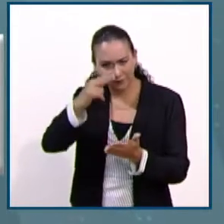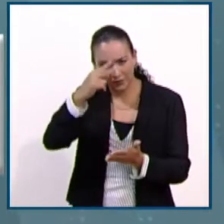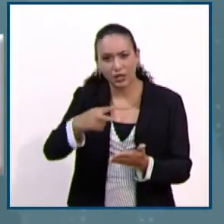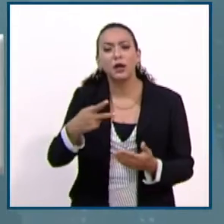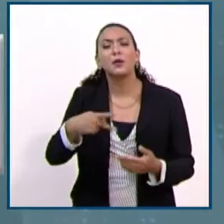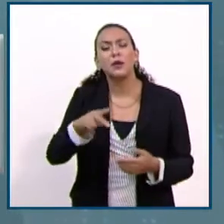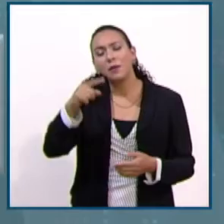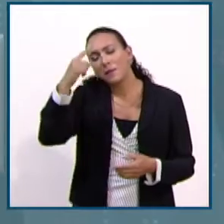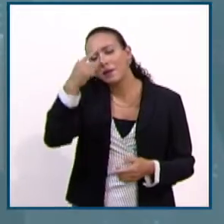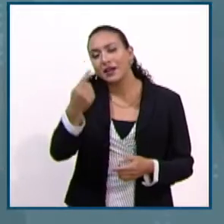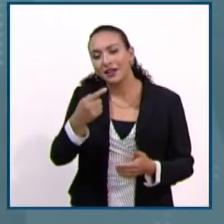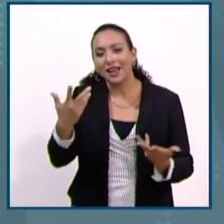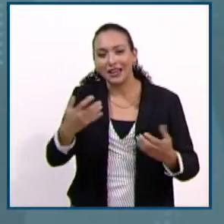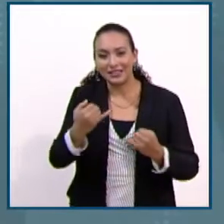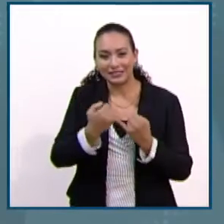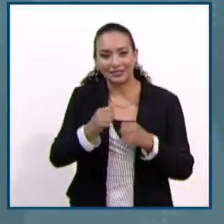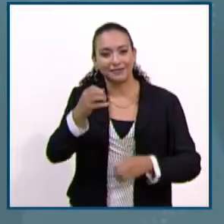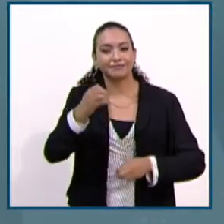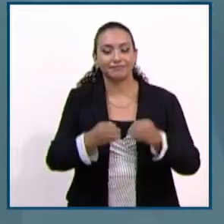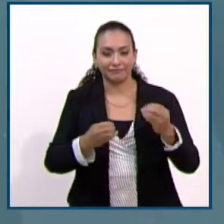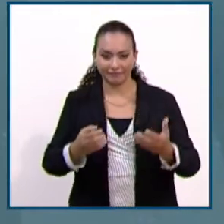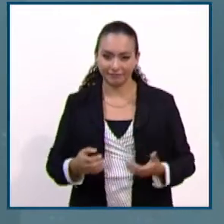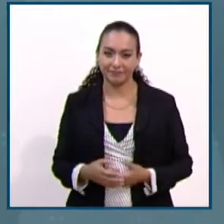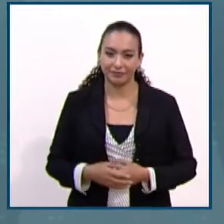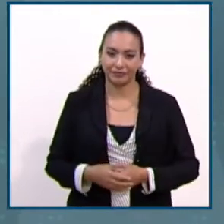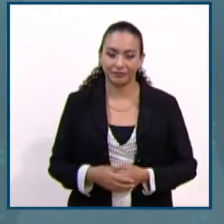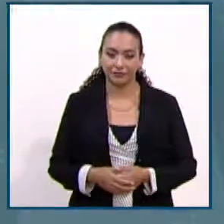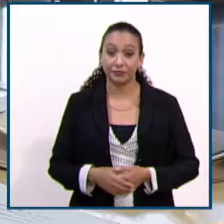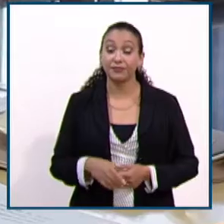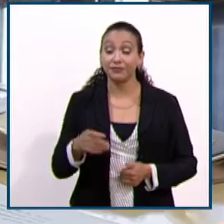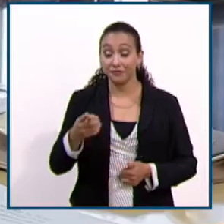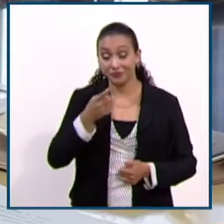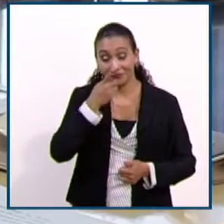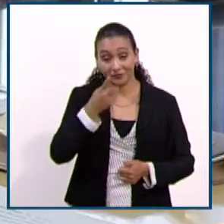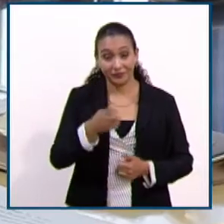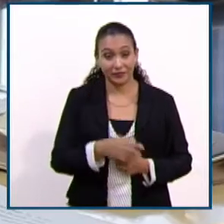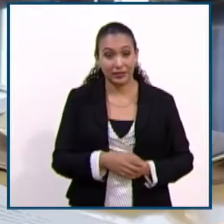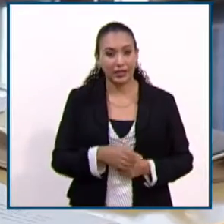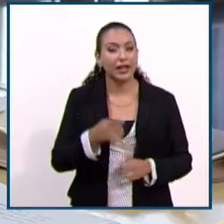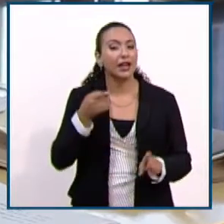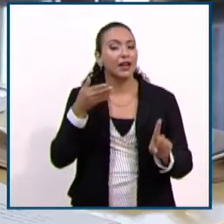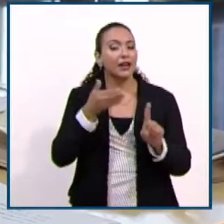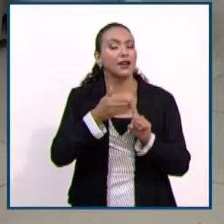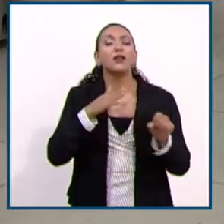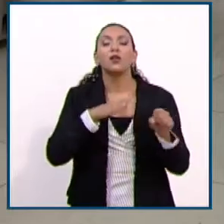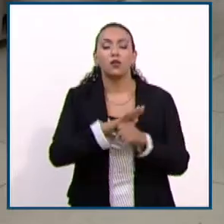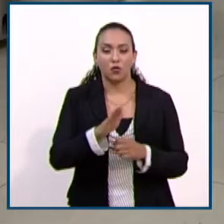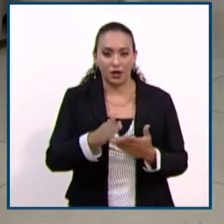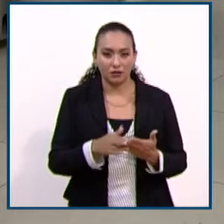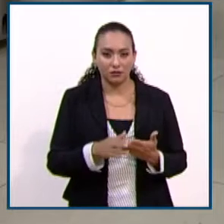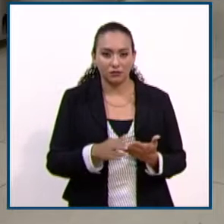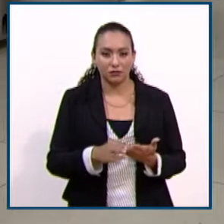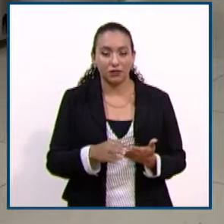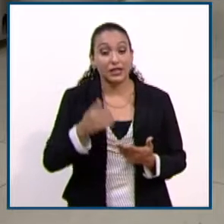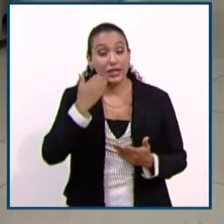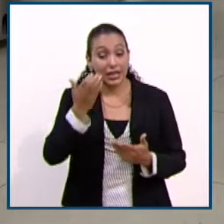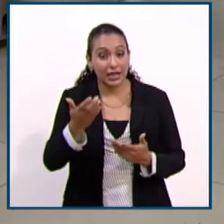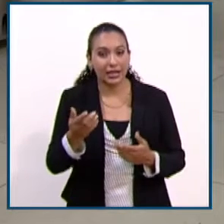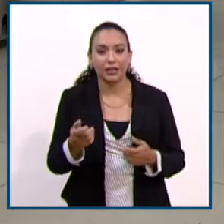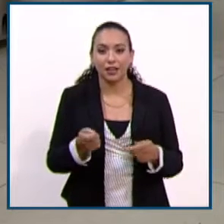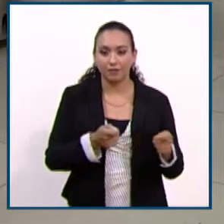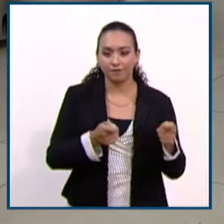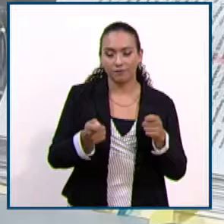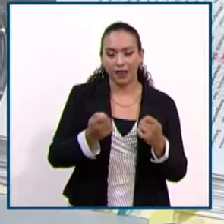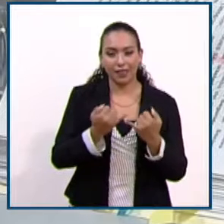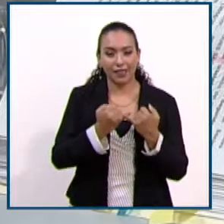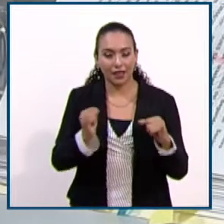independencia judicial. El magistrado Sánchez Montalvo afirmó que lo que se debe de privilegiar es la autonomía presupuestal,